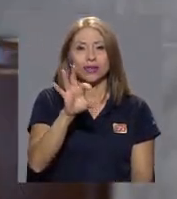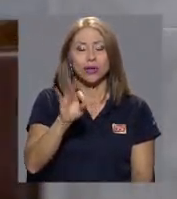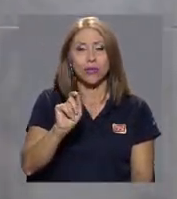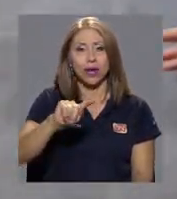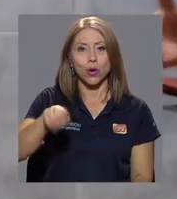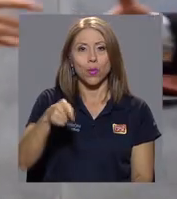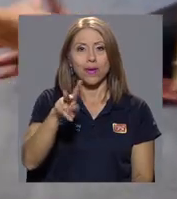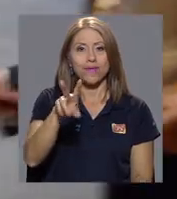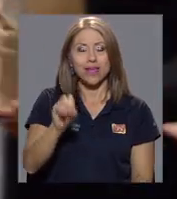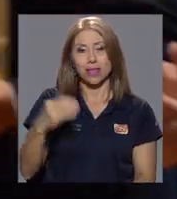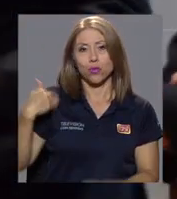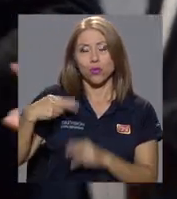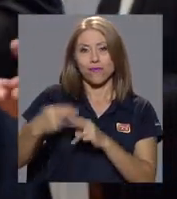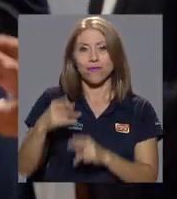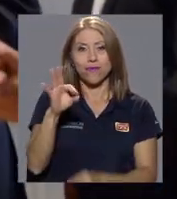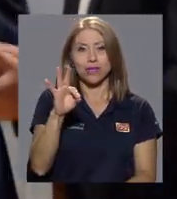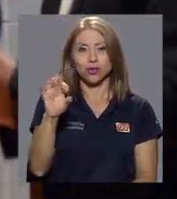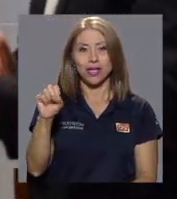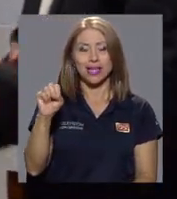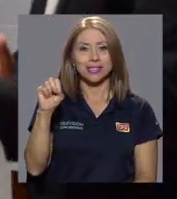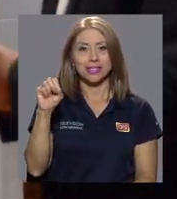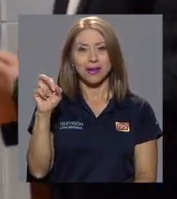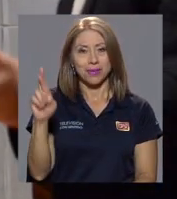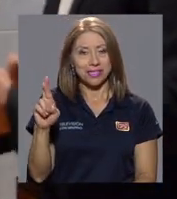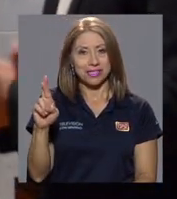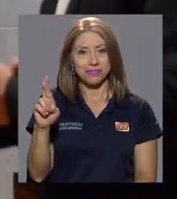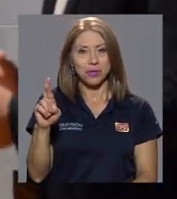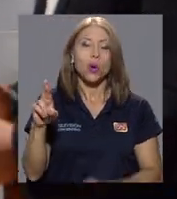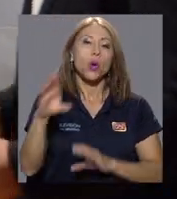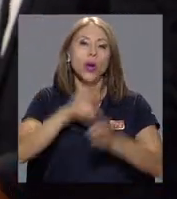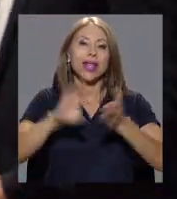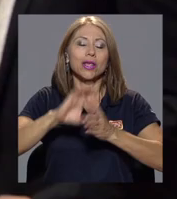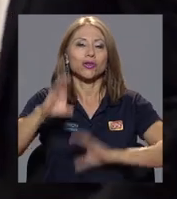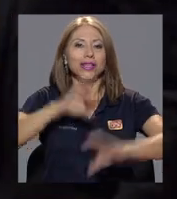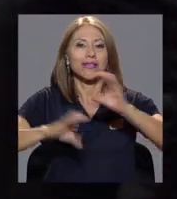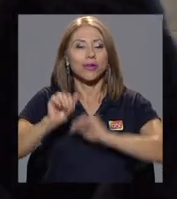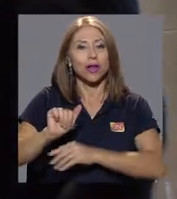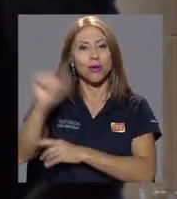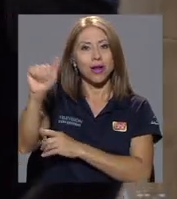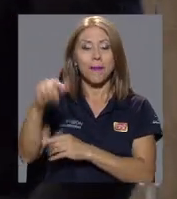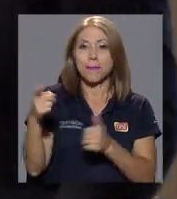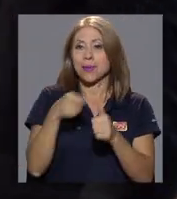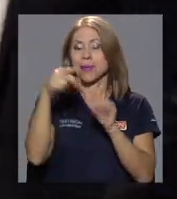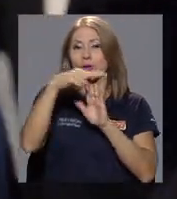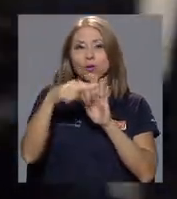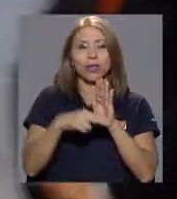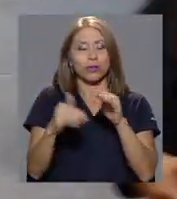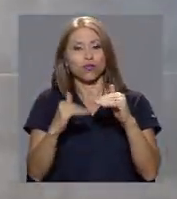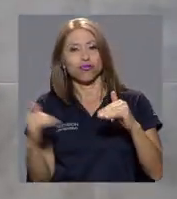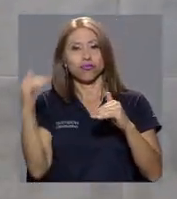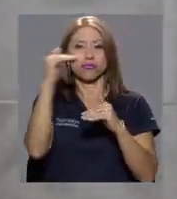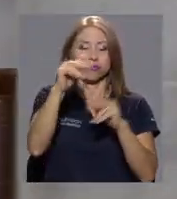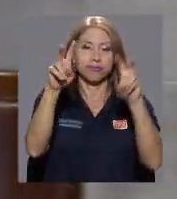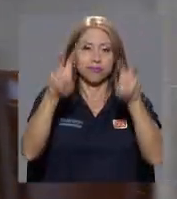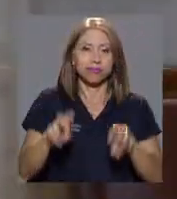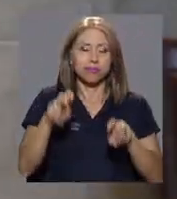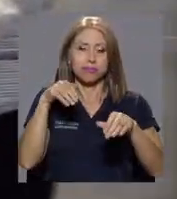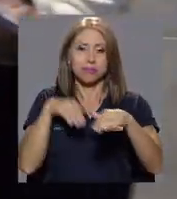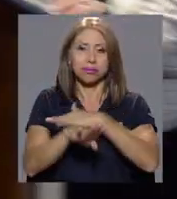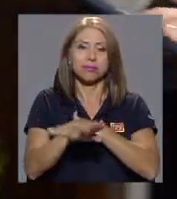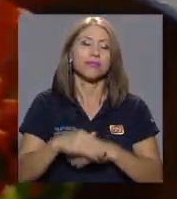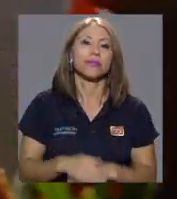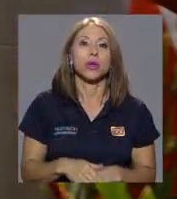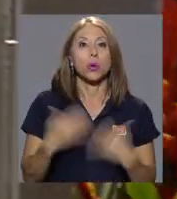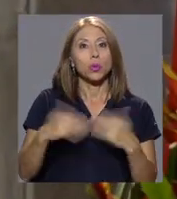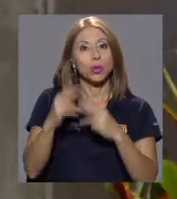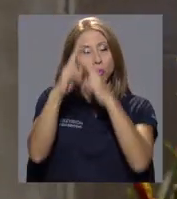799,20, Fabricio Salas Ramírez, del Colegio Científico de Alajuela, obtuvo el primer promedio de la prueba de aptitud académica. Es